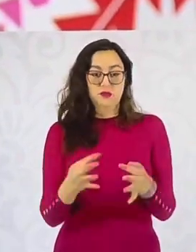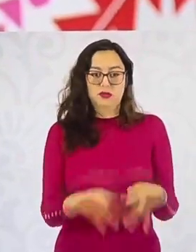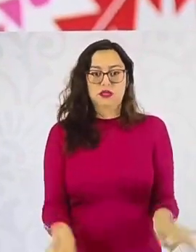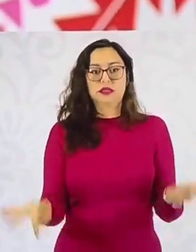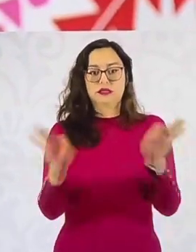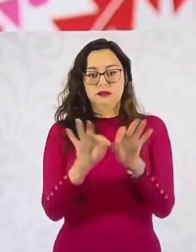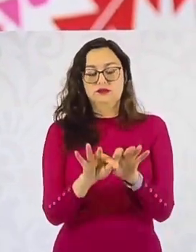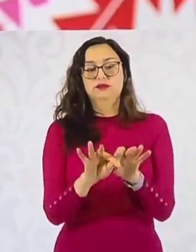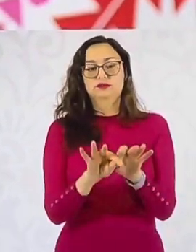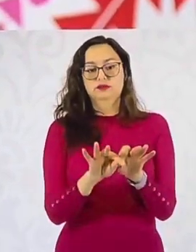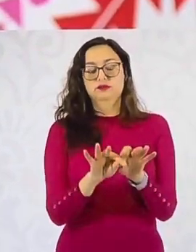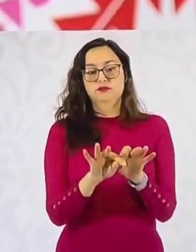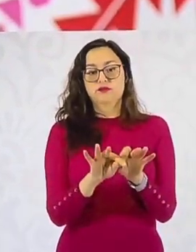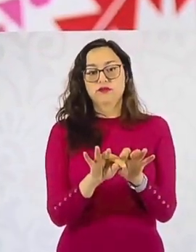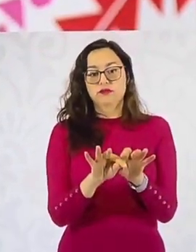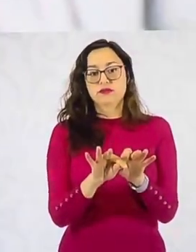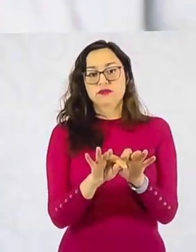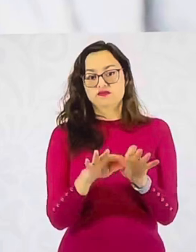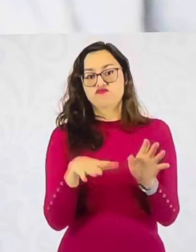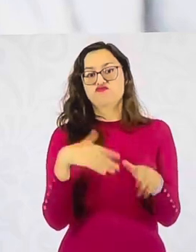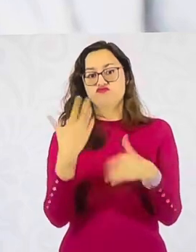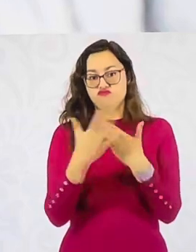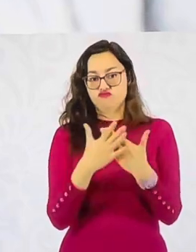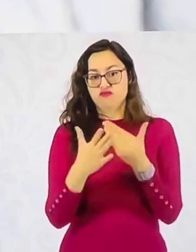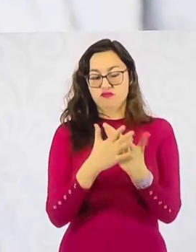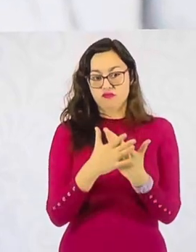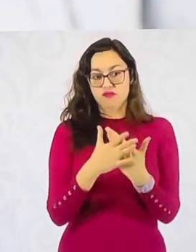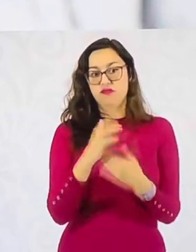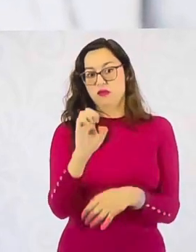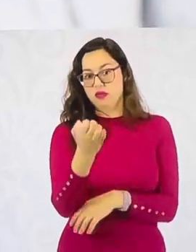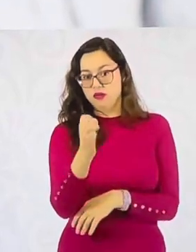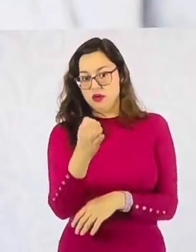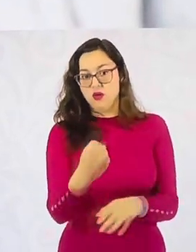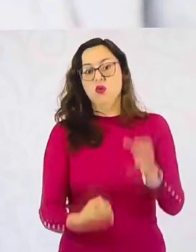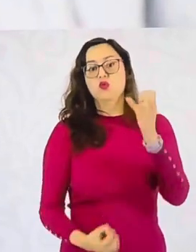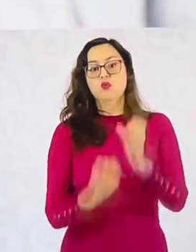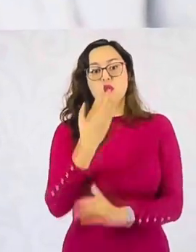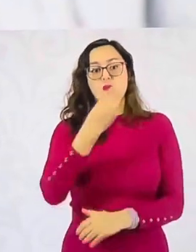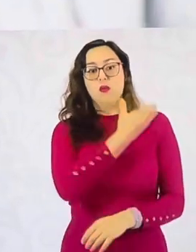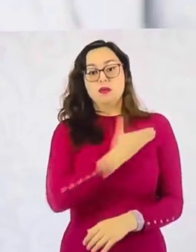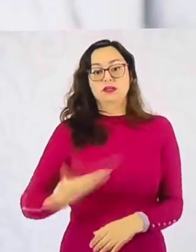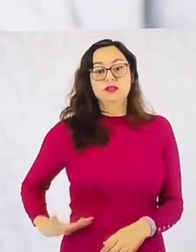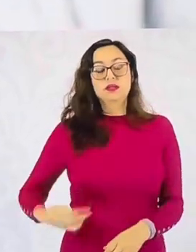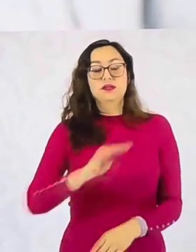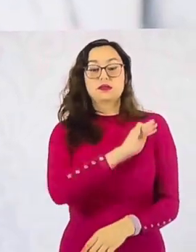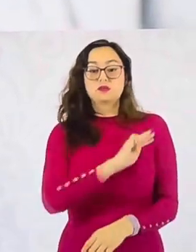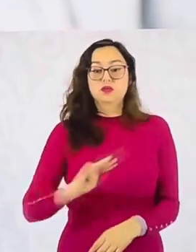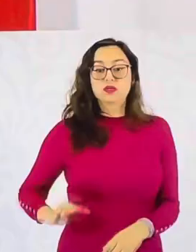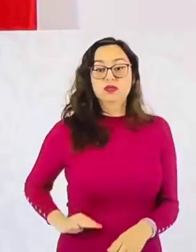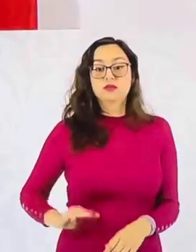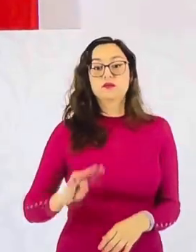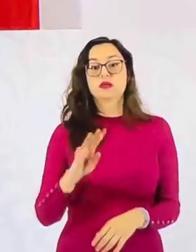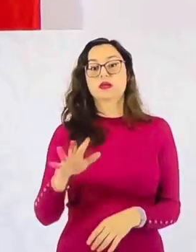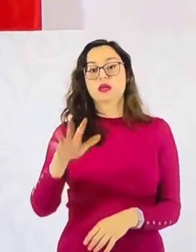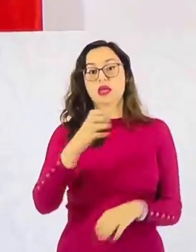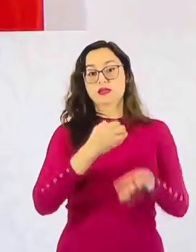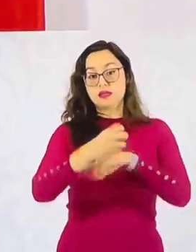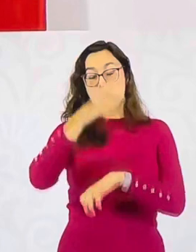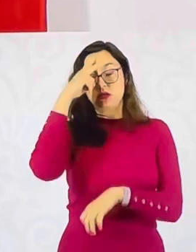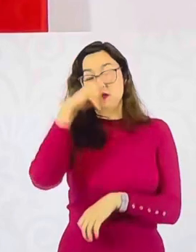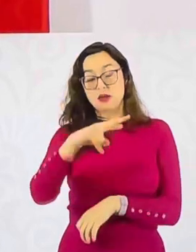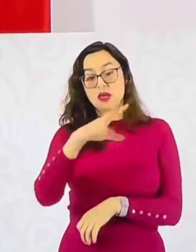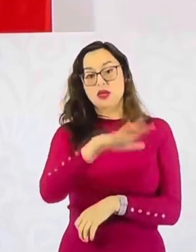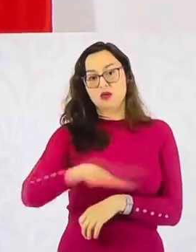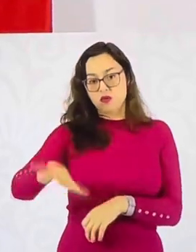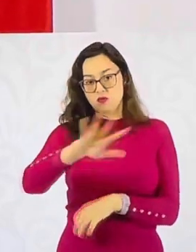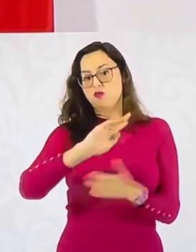en cuanto lleguen los nuevos presidentes municipales que entran en enero, el programa para la zona oriente del Estado de México, lo que